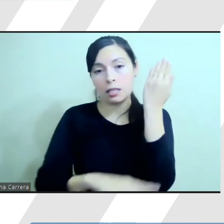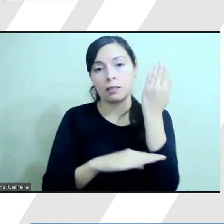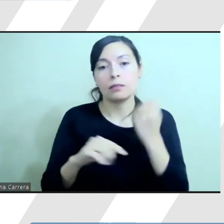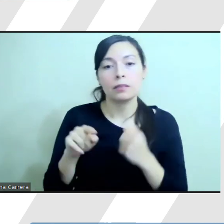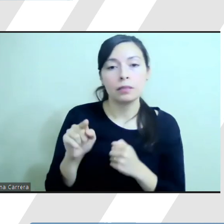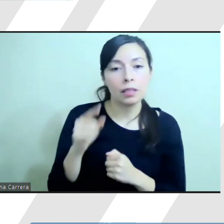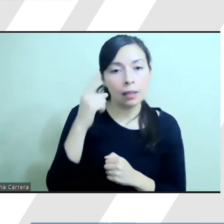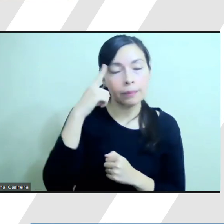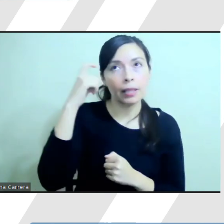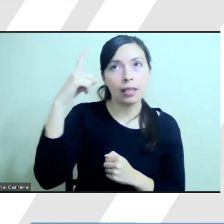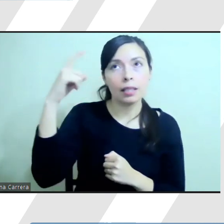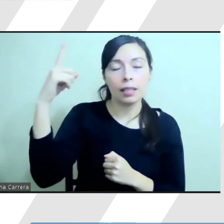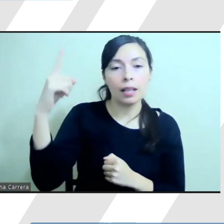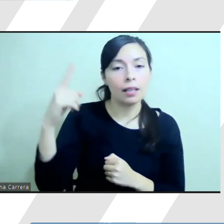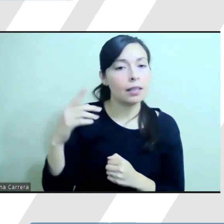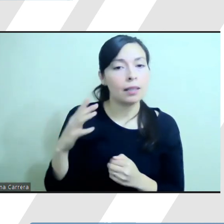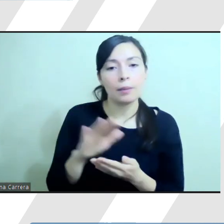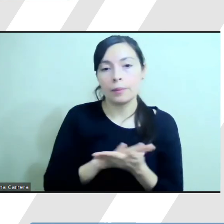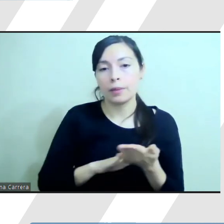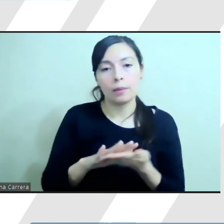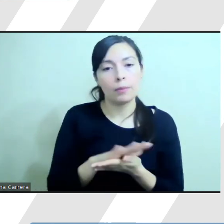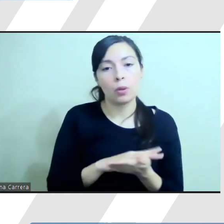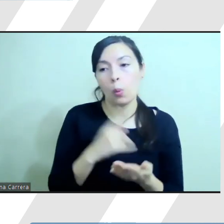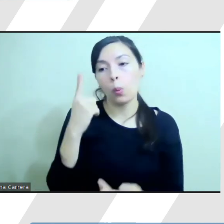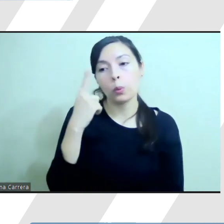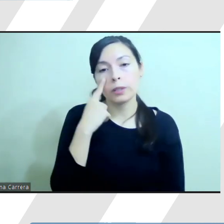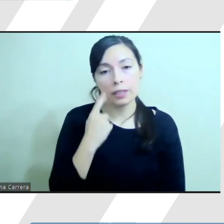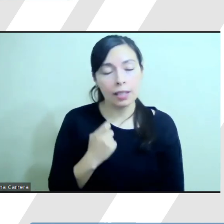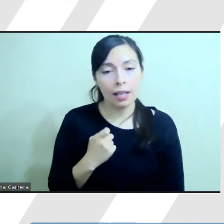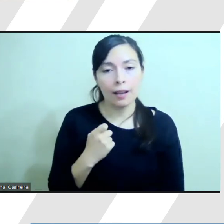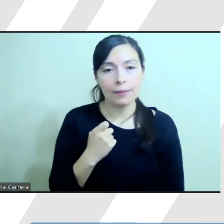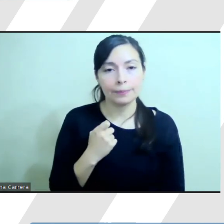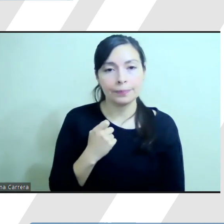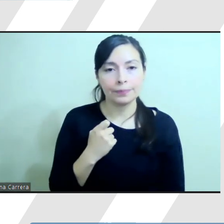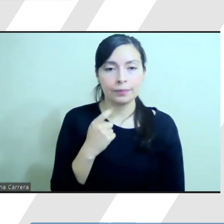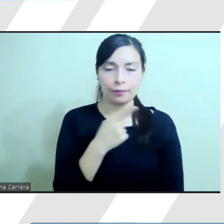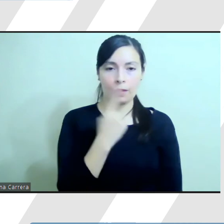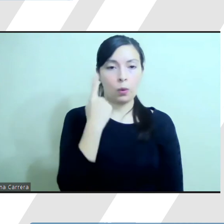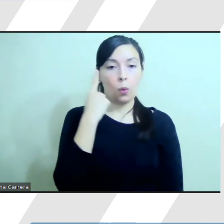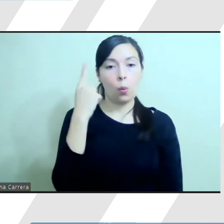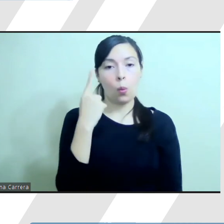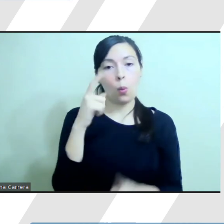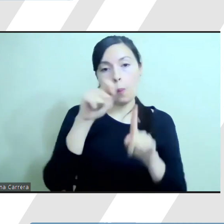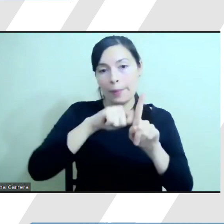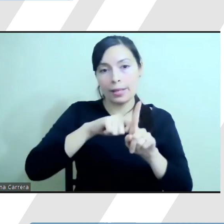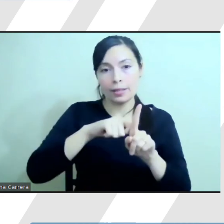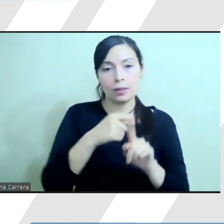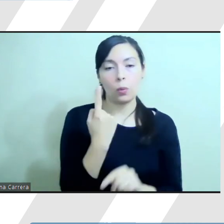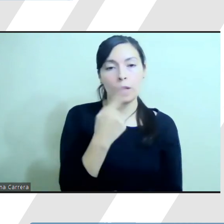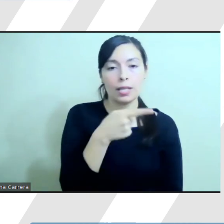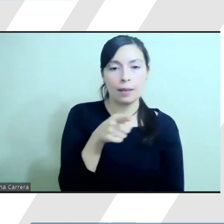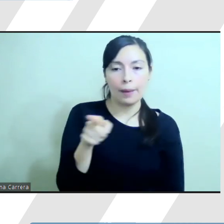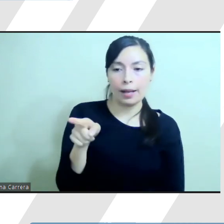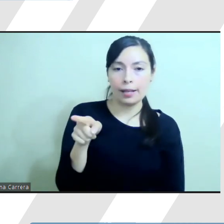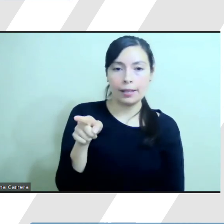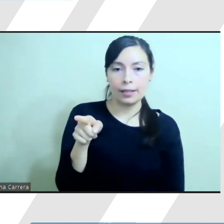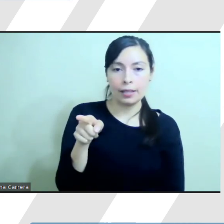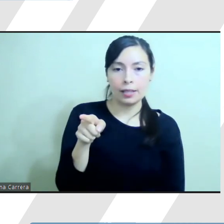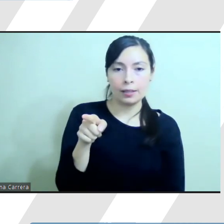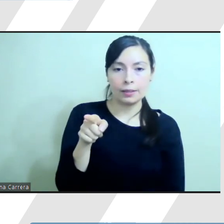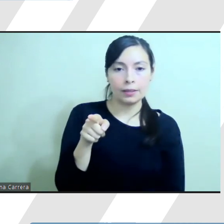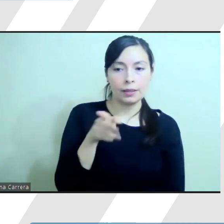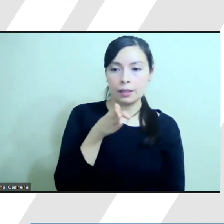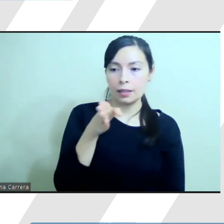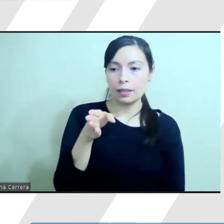que fueras un día o una semana o un mes a un lugar en que estás todo el